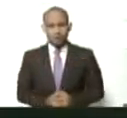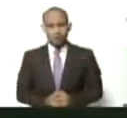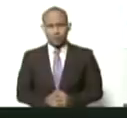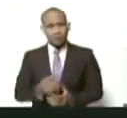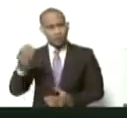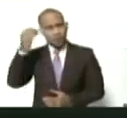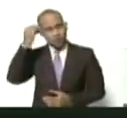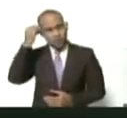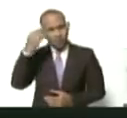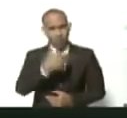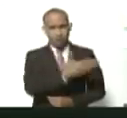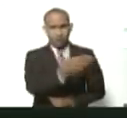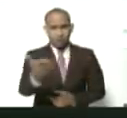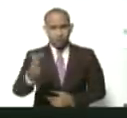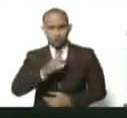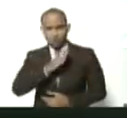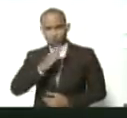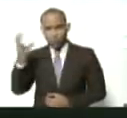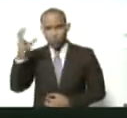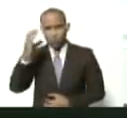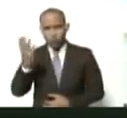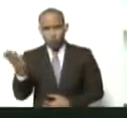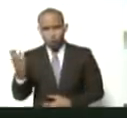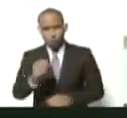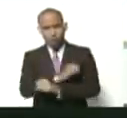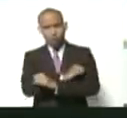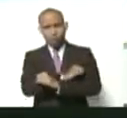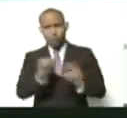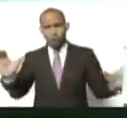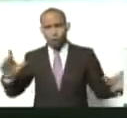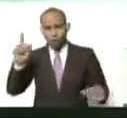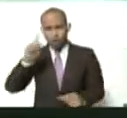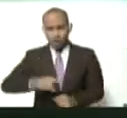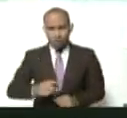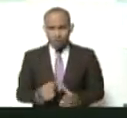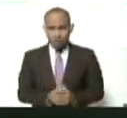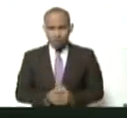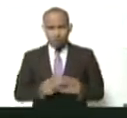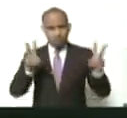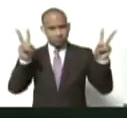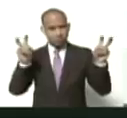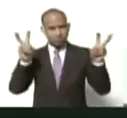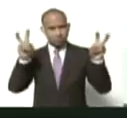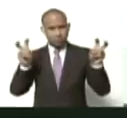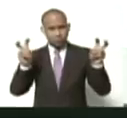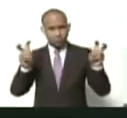¿Pretenden en Colombia estallar, entre comillas,